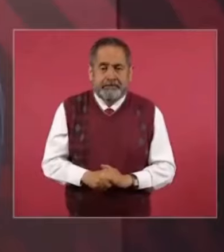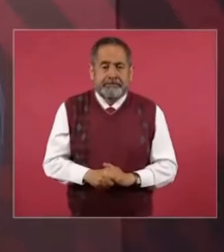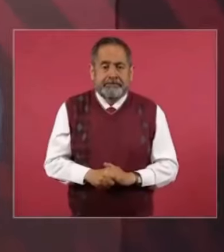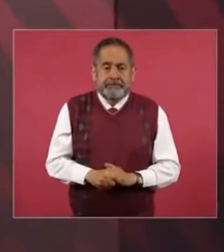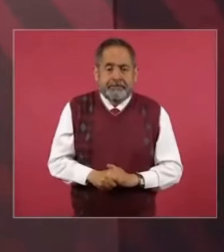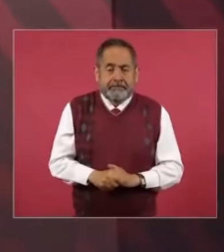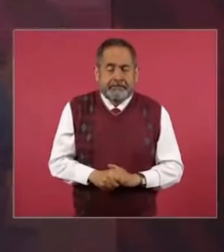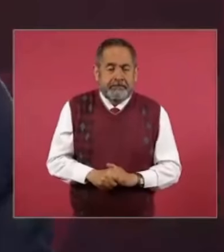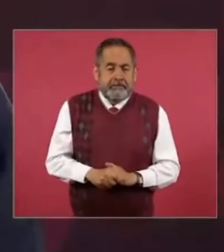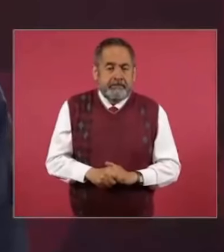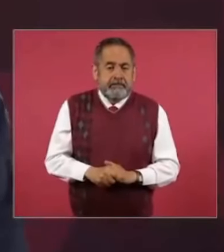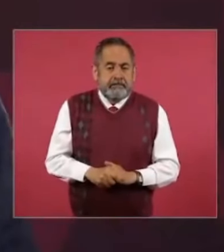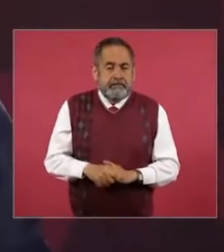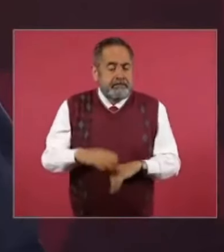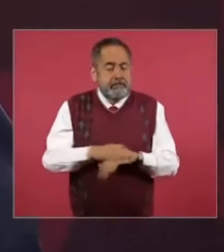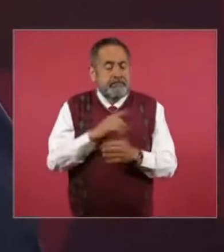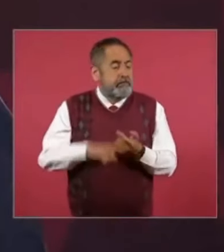¿Por